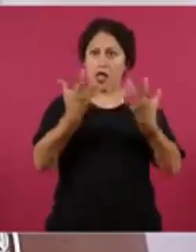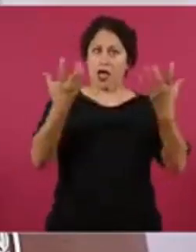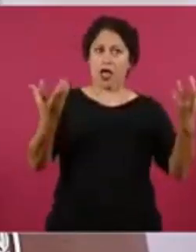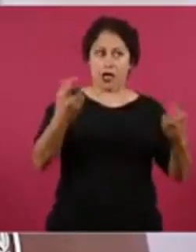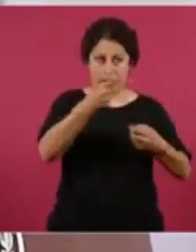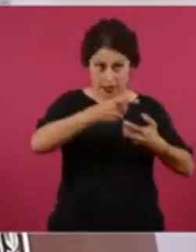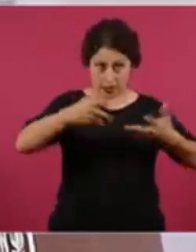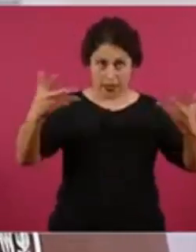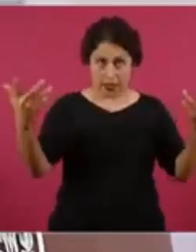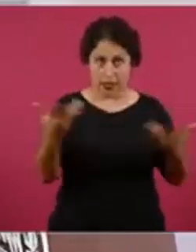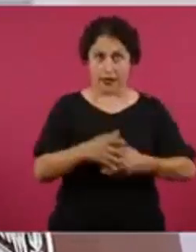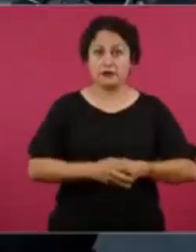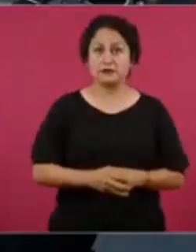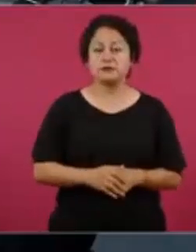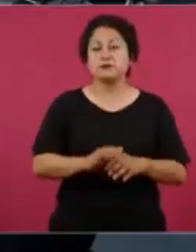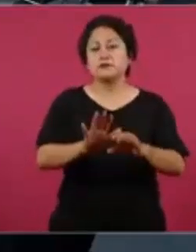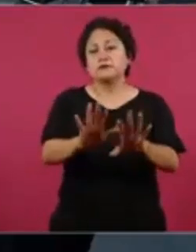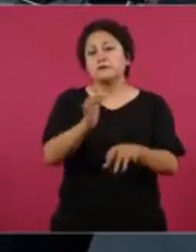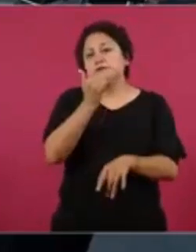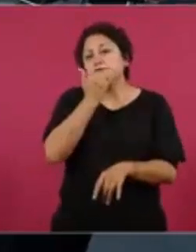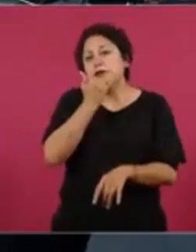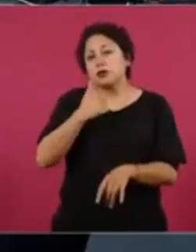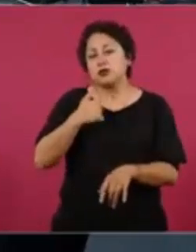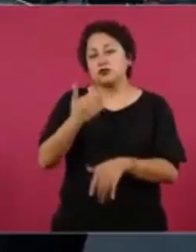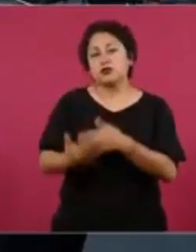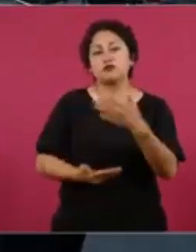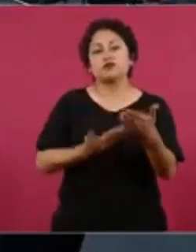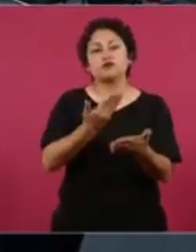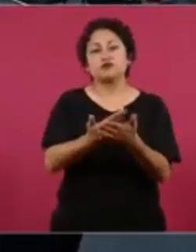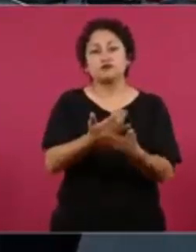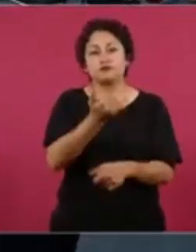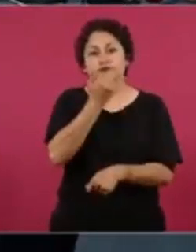estoy aquí tirando aceite, pero